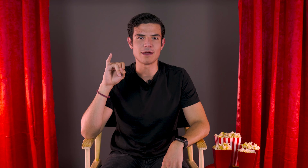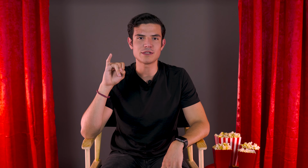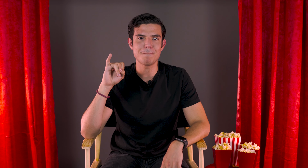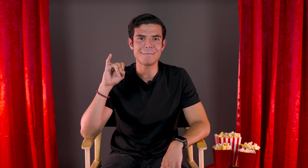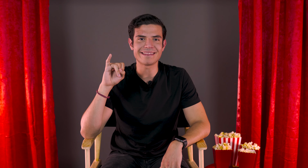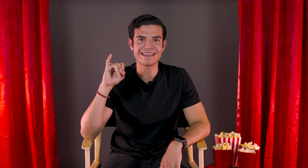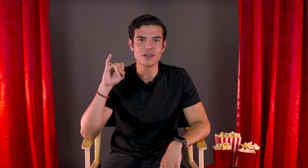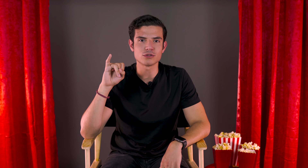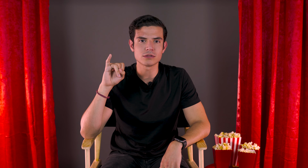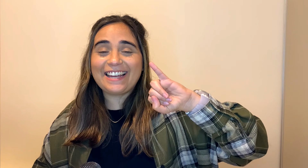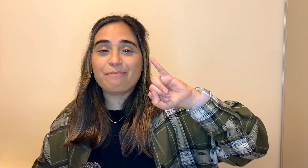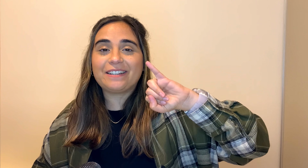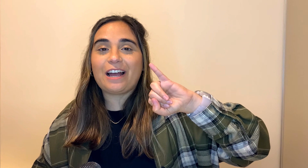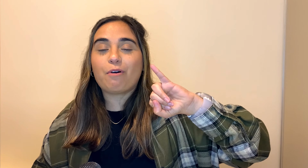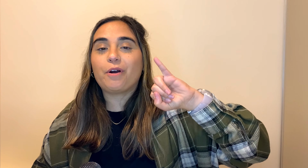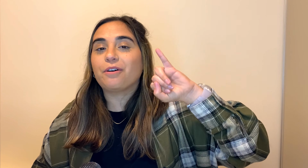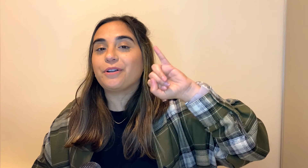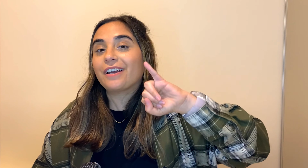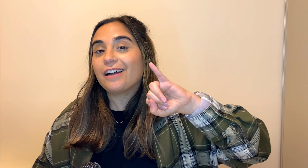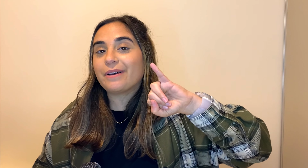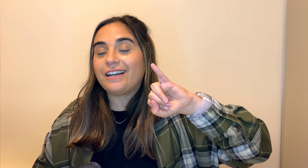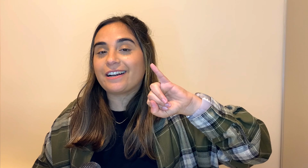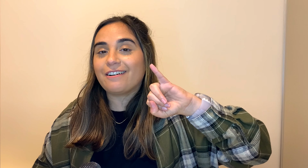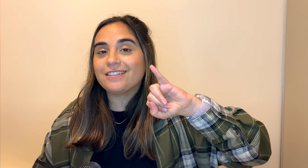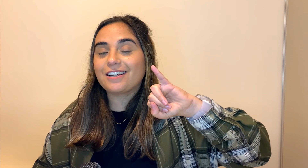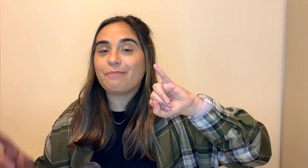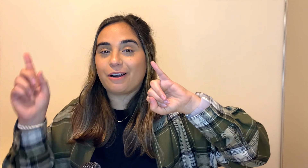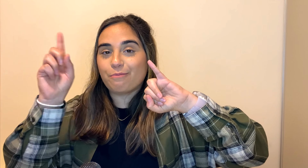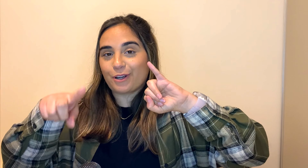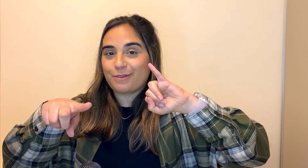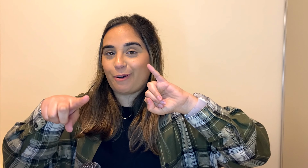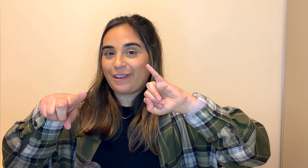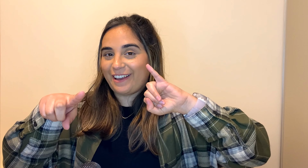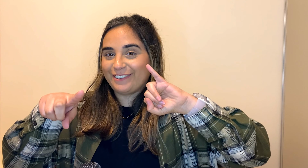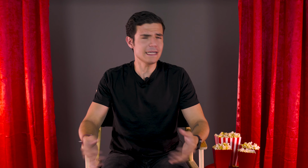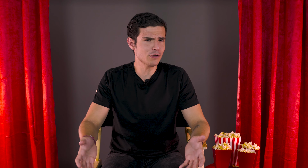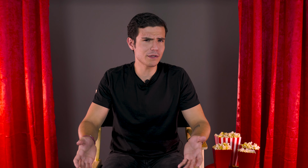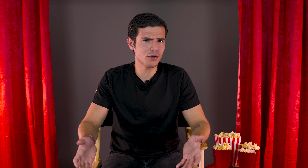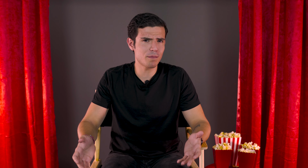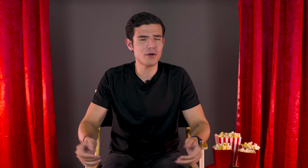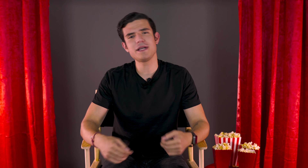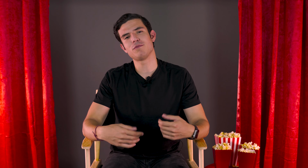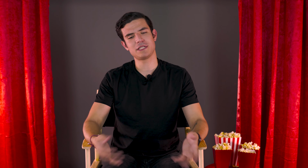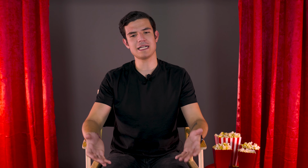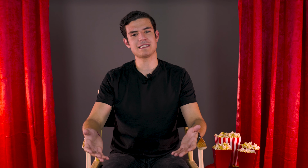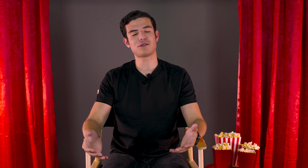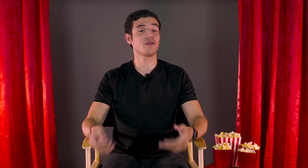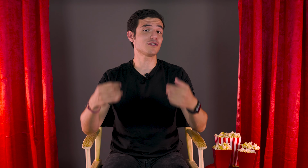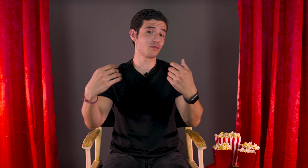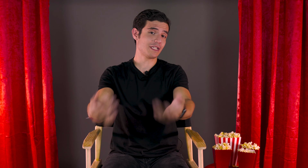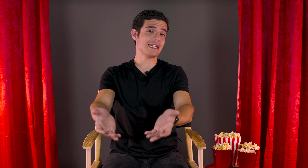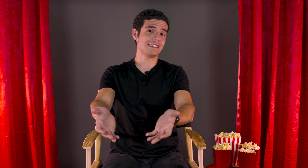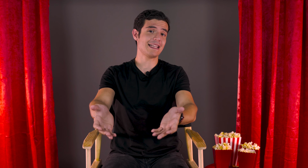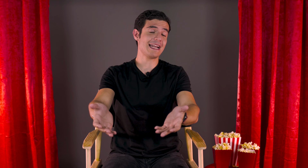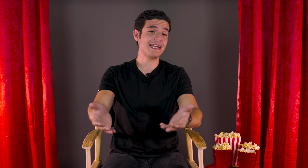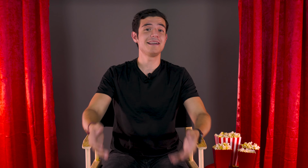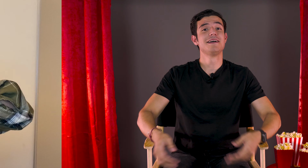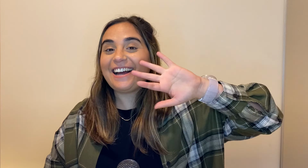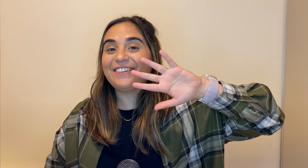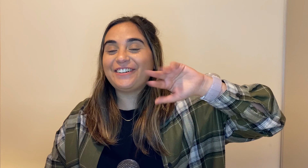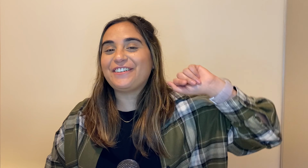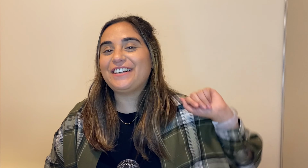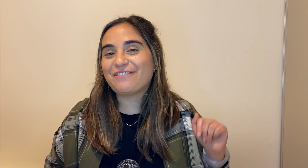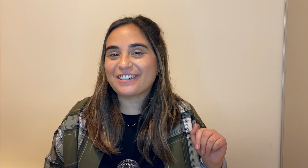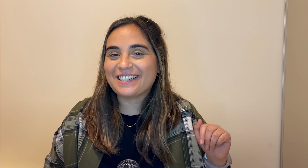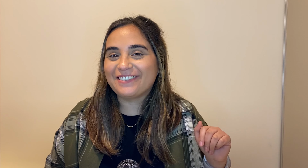Dani, quedamos empatados. Empatamos, bueno, pero queda para la revancha, para un próximo video. Esto fue todo por hoy, muchas gracias a todos, muchas gracias a Dani.